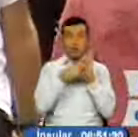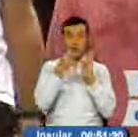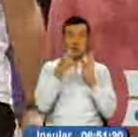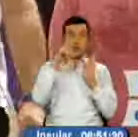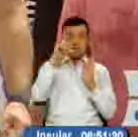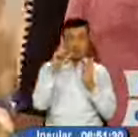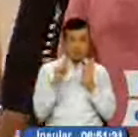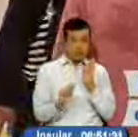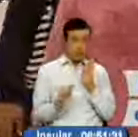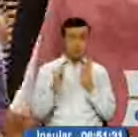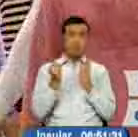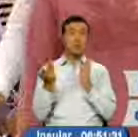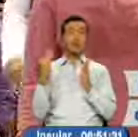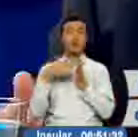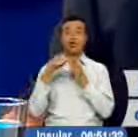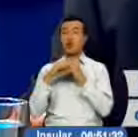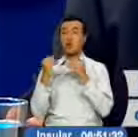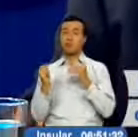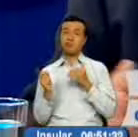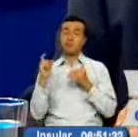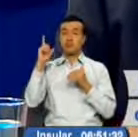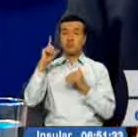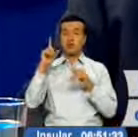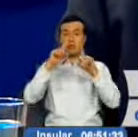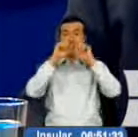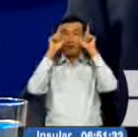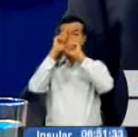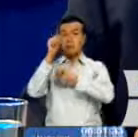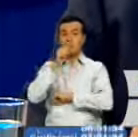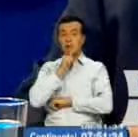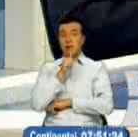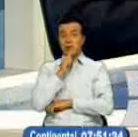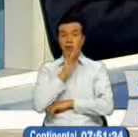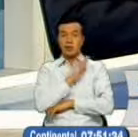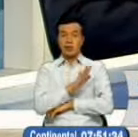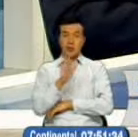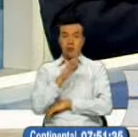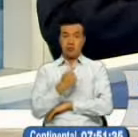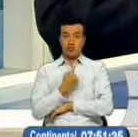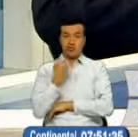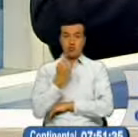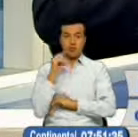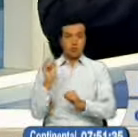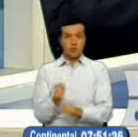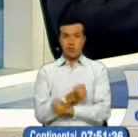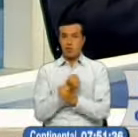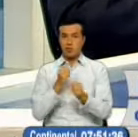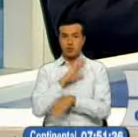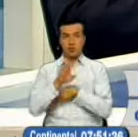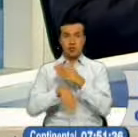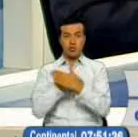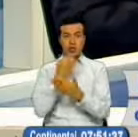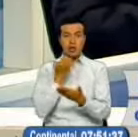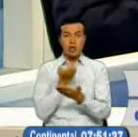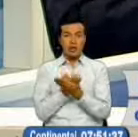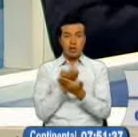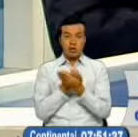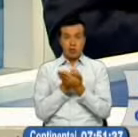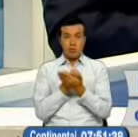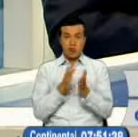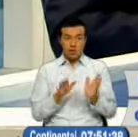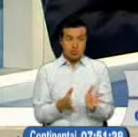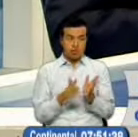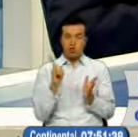crudo y la revalorización del dólar. El sector privado por sí solo no puede empujar a toda la economía, si no, la caída